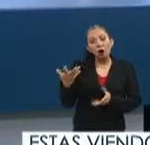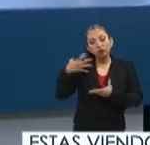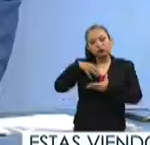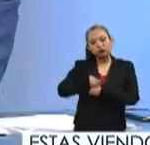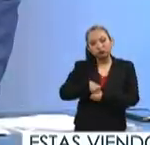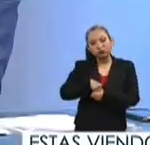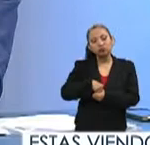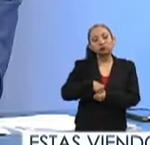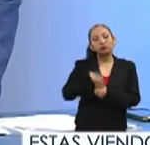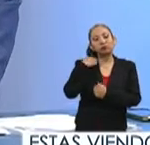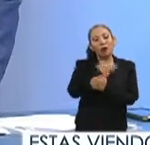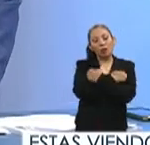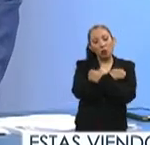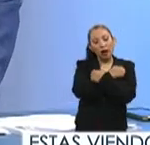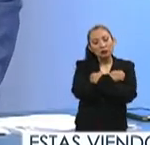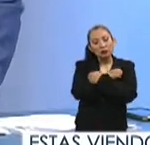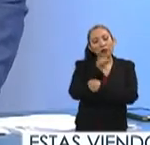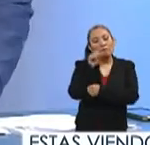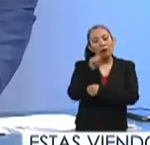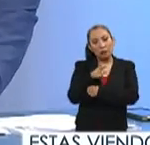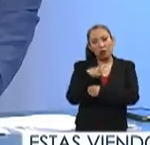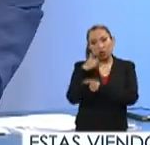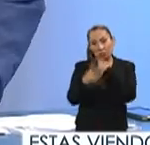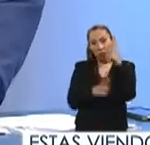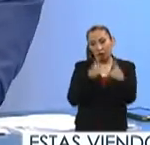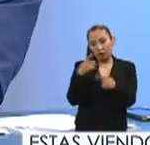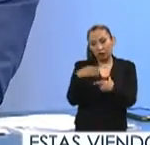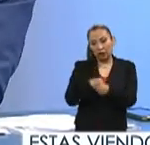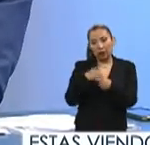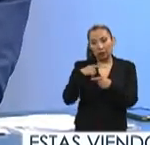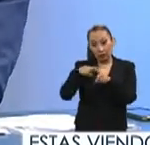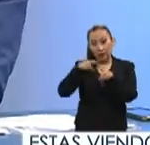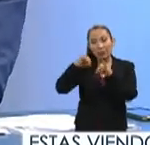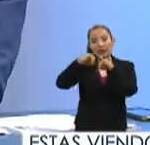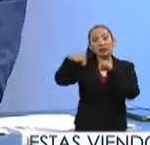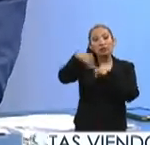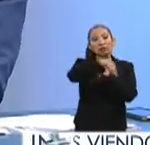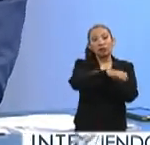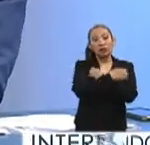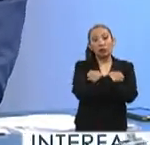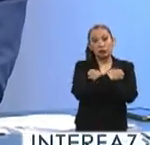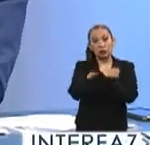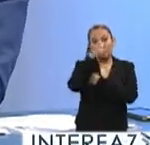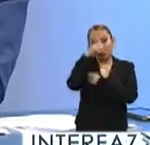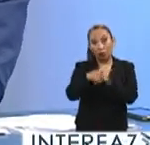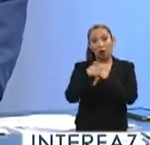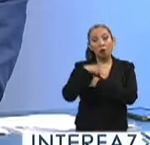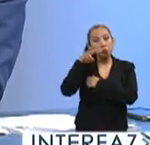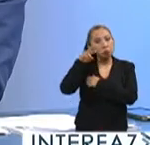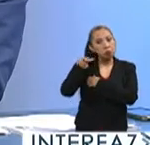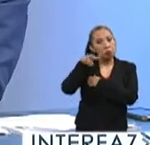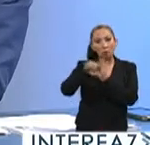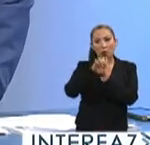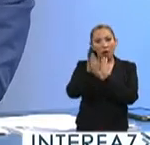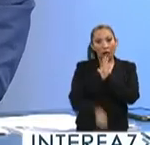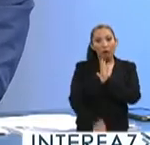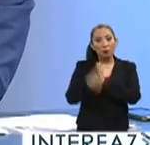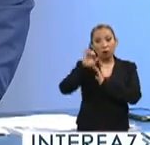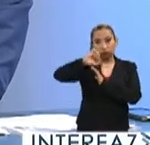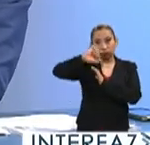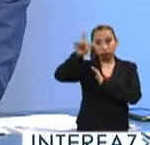integración educativa es muy importante el deporte. Varias instituciones educativas en México lo han estado haciendo. Hemos visto cómo, por ejemplo,